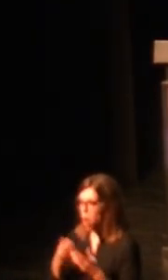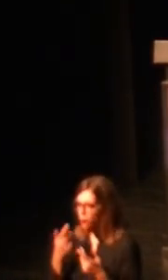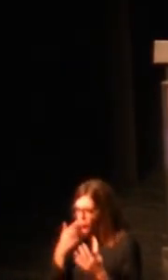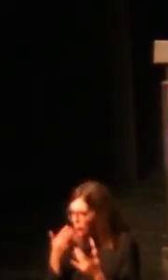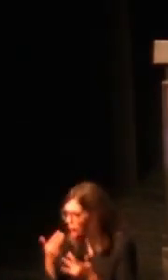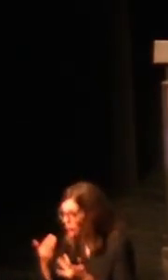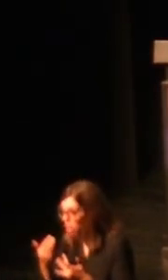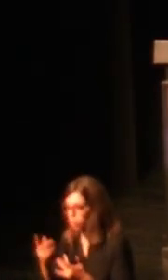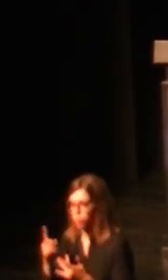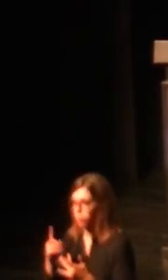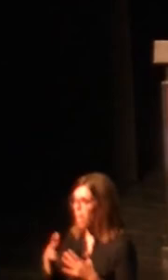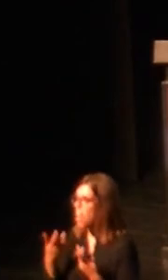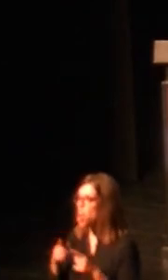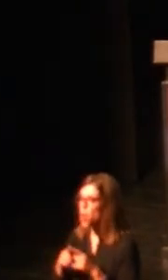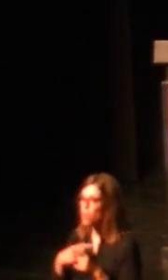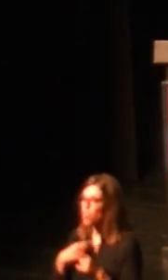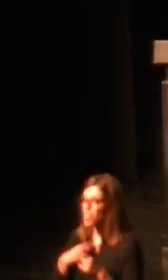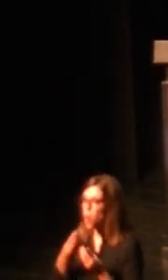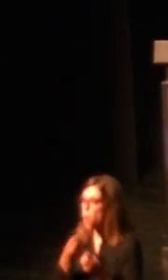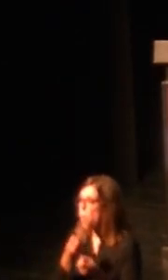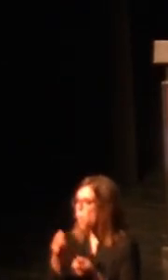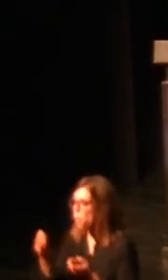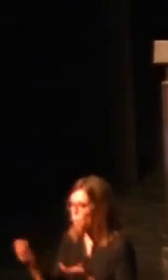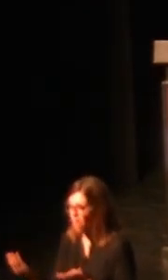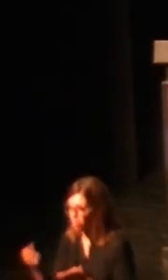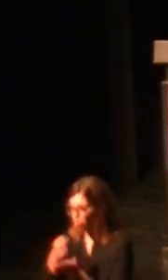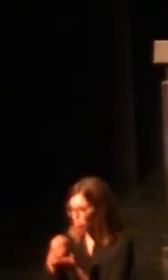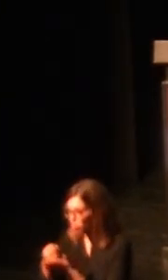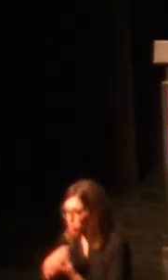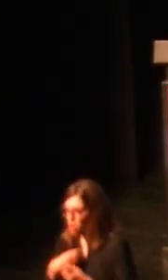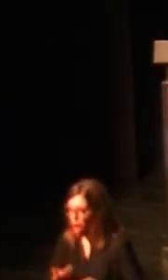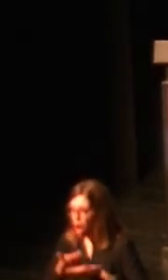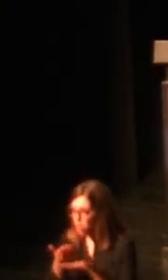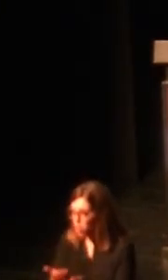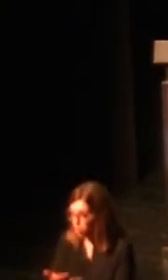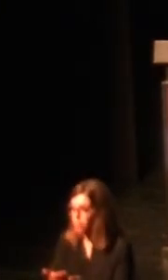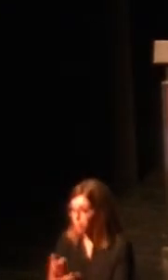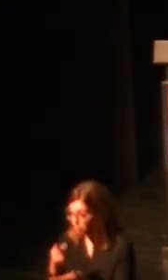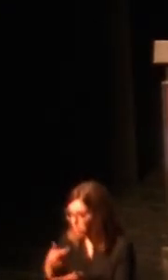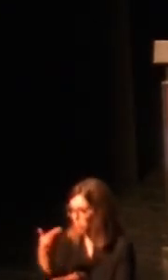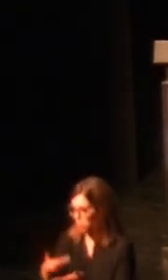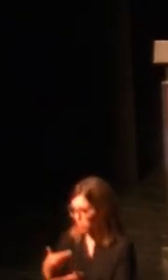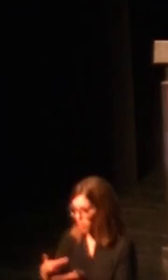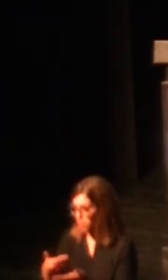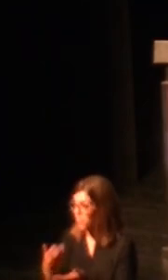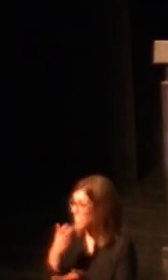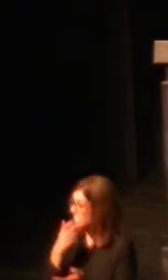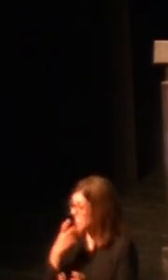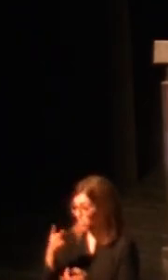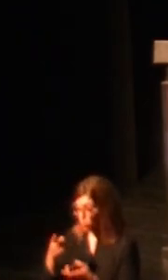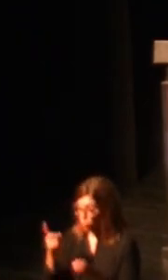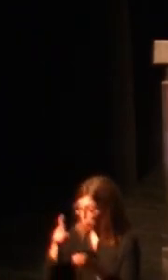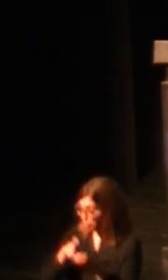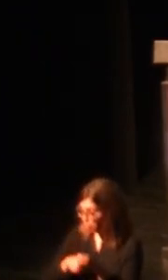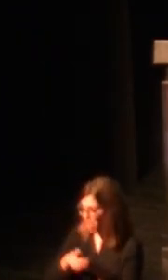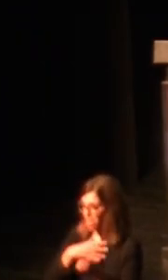apoyos prestamos y a cuánta gente dejamos de atender porque le prestamos apoyos y ya no nos necesitan. Eso es clave. Si no vienes a esto a Grupo MAS, no vengas. Es